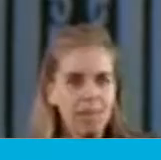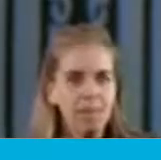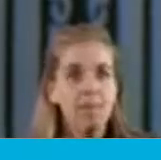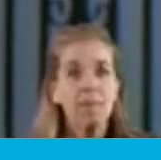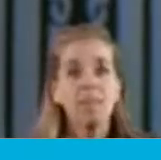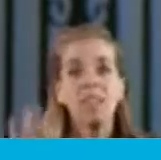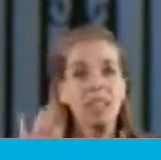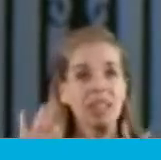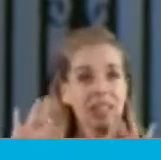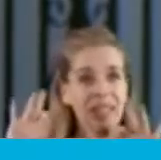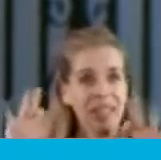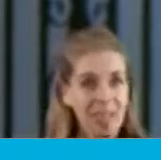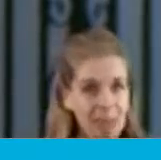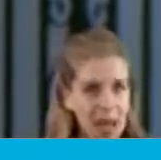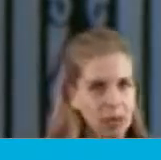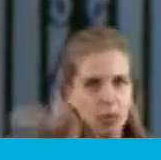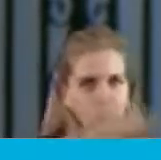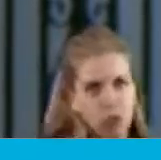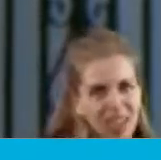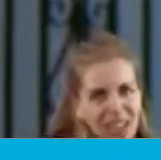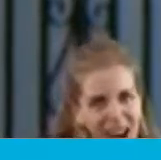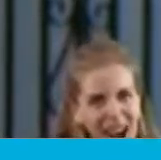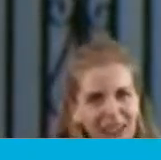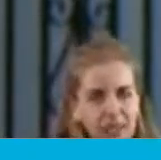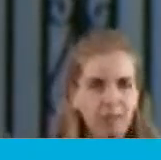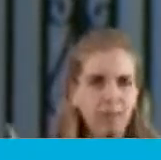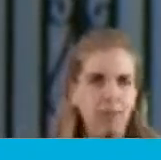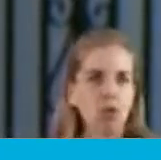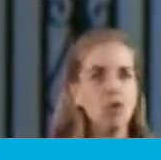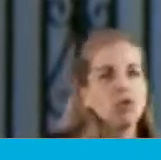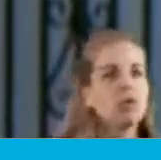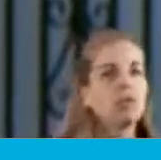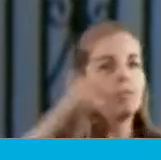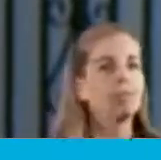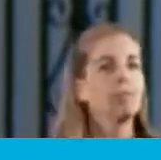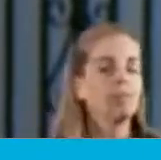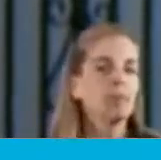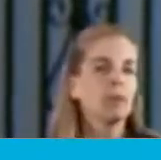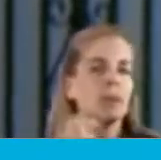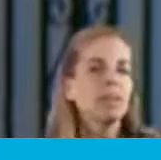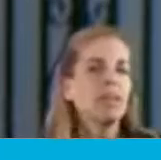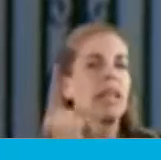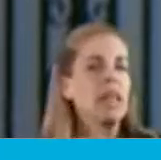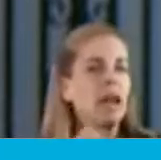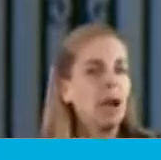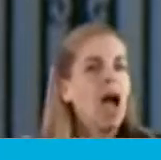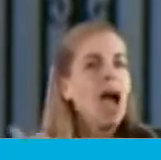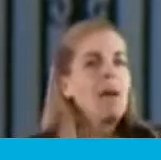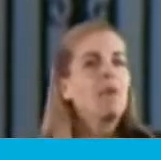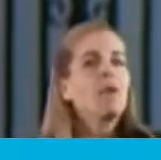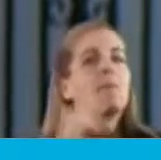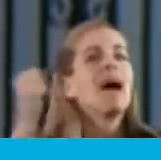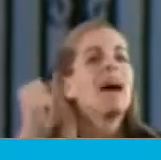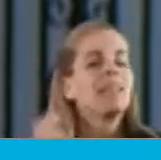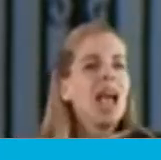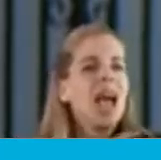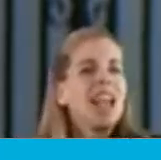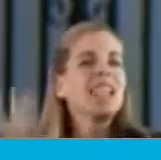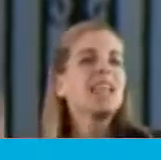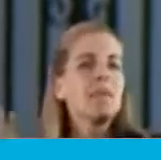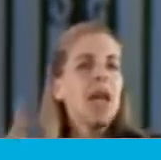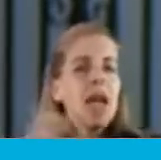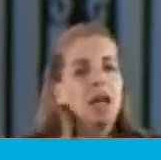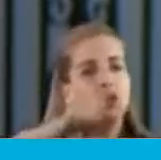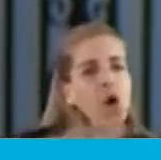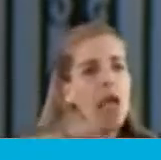Sepan que se van a chocar con nuestra firme decisión de seguir trabajando por la patria justa, libre y soberana que